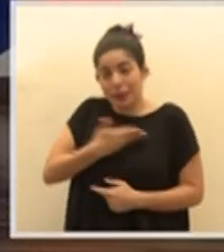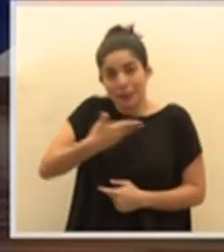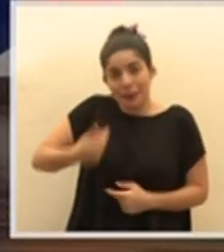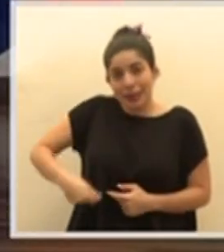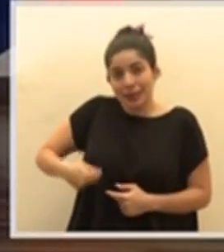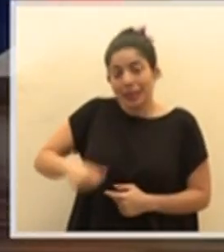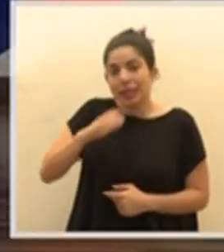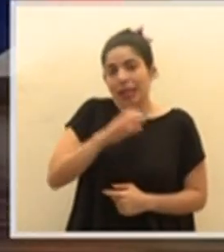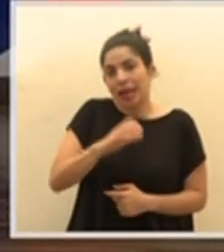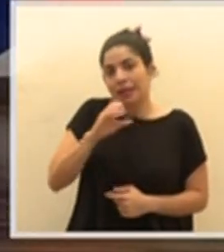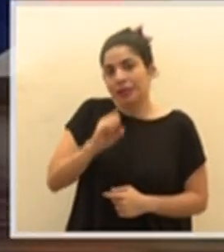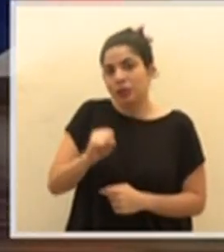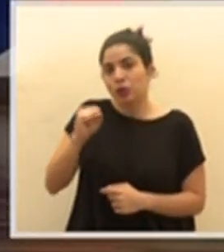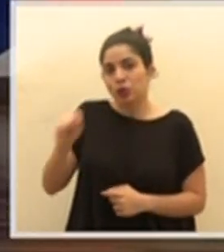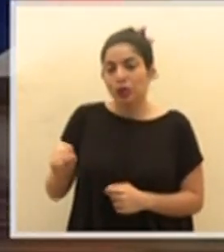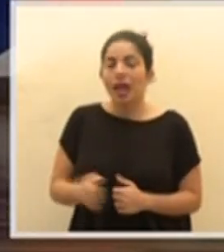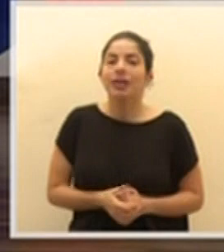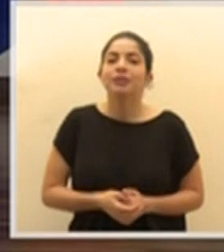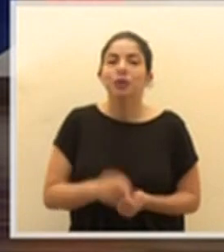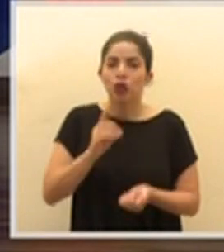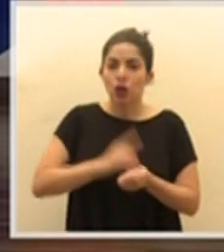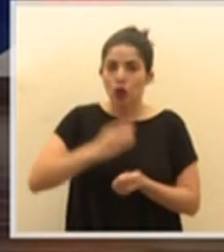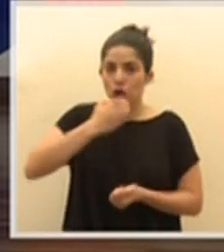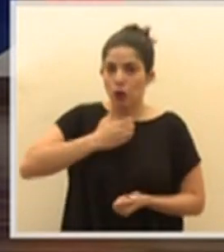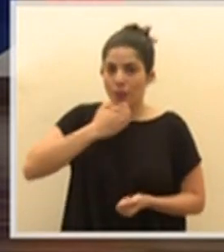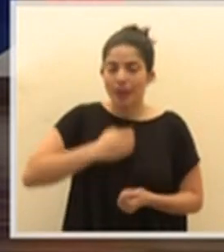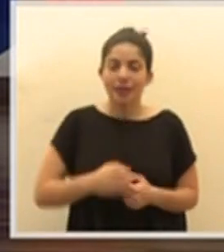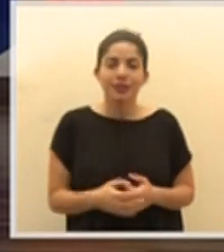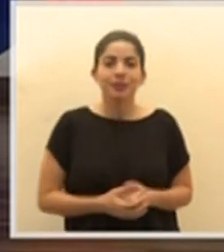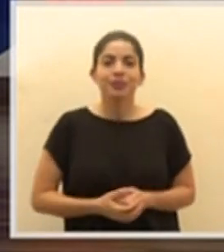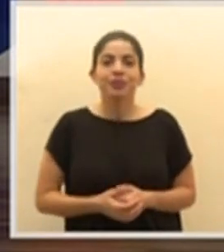ejecutivo de la Caja Costarricense de Seguro Social, doctor Román Macaya.